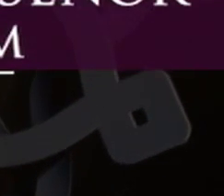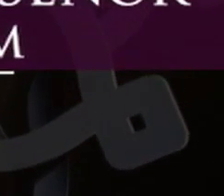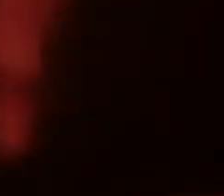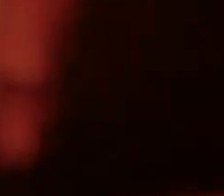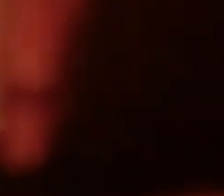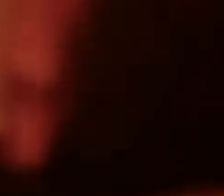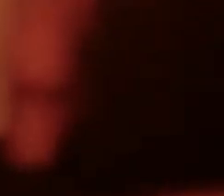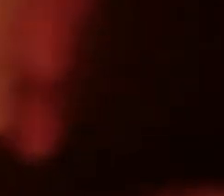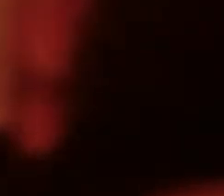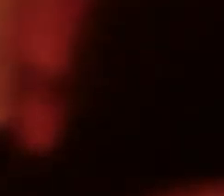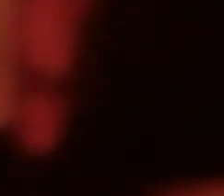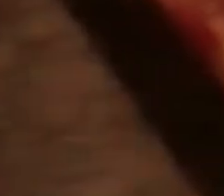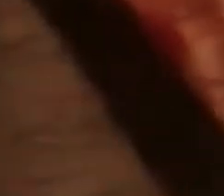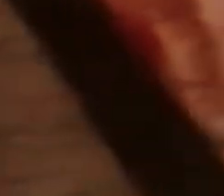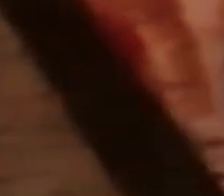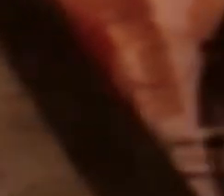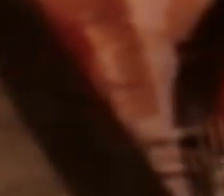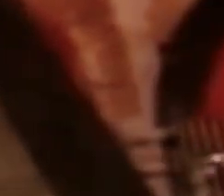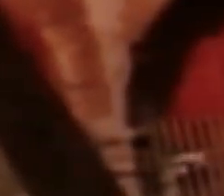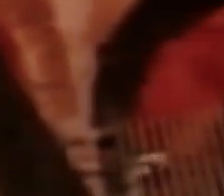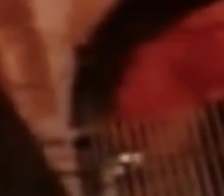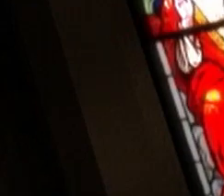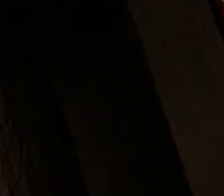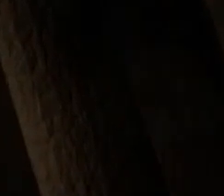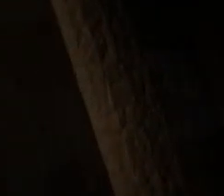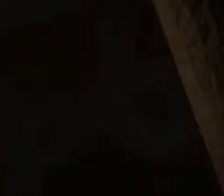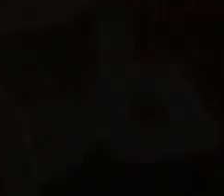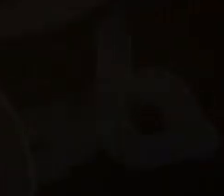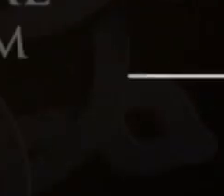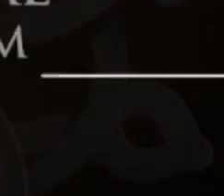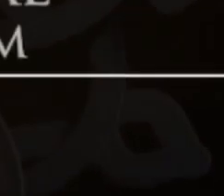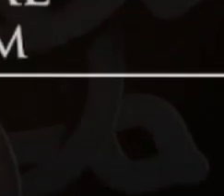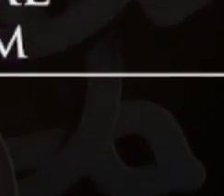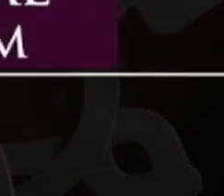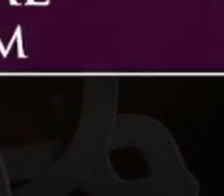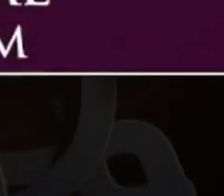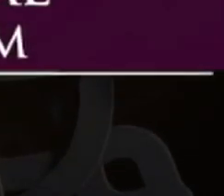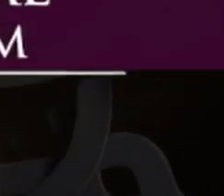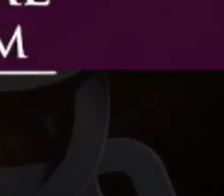El sábado 11 a las 6 de la tarde, la Solemne Vigilia Pascual.